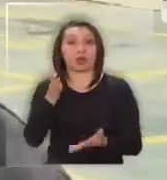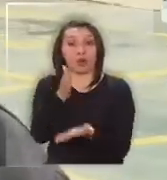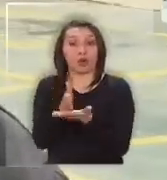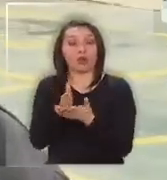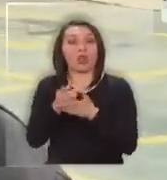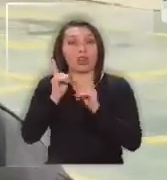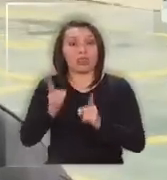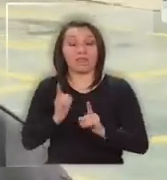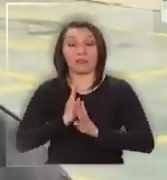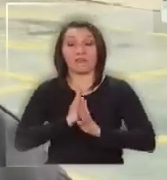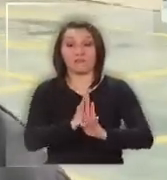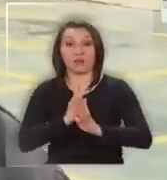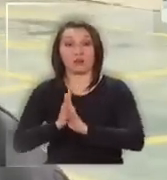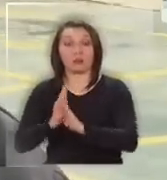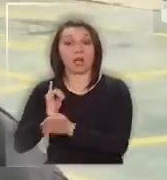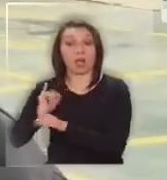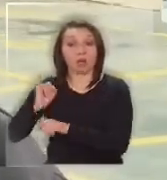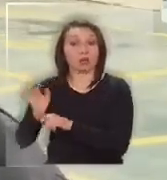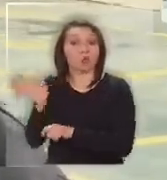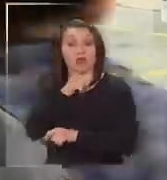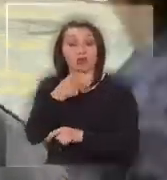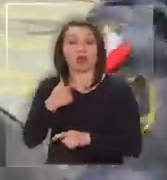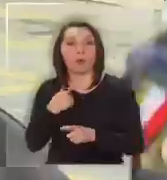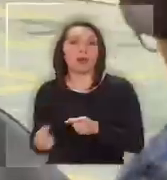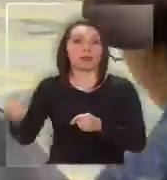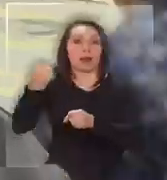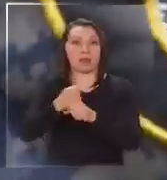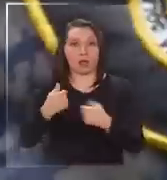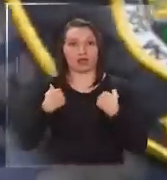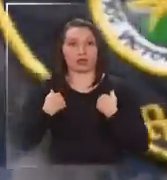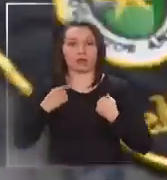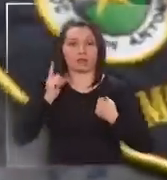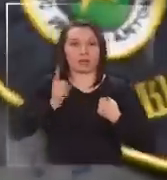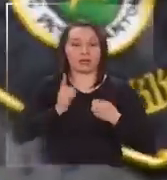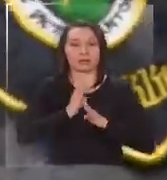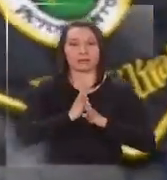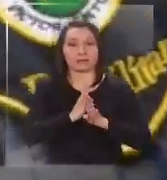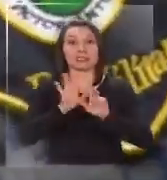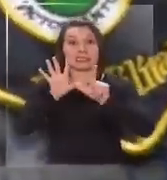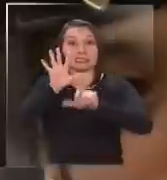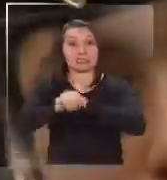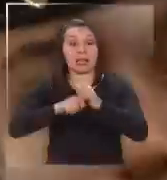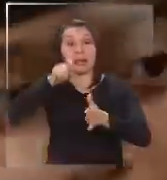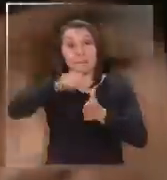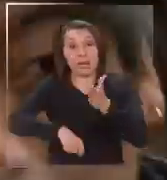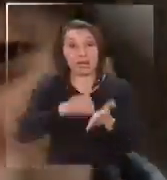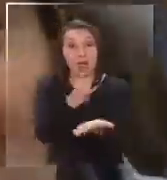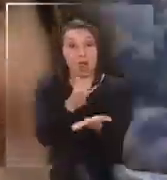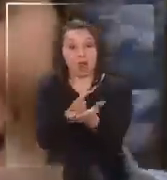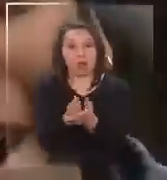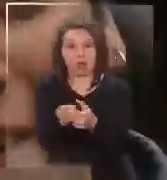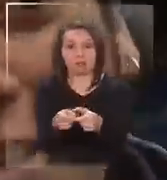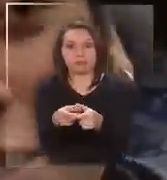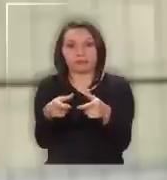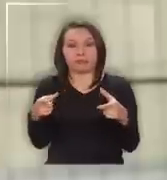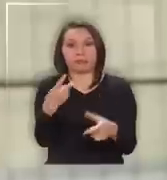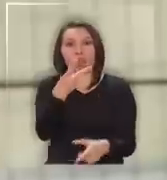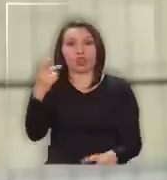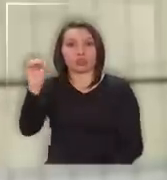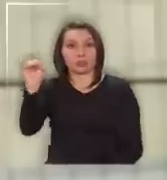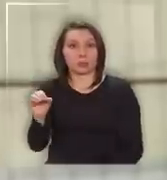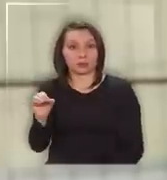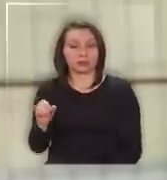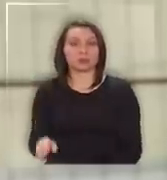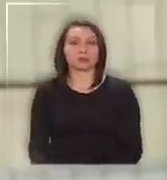colegio tiene que formar y el instructor no está, la que toma el mando soy yo. En 7 años, la matrícula de estos colegios aumentó un